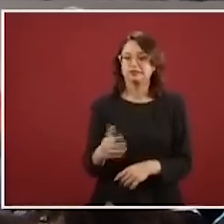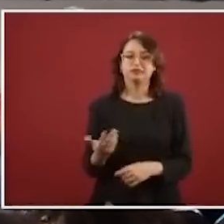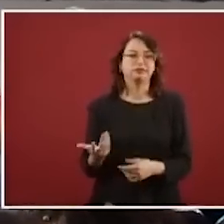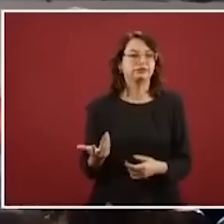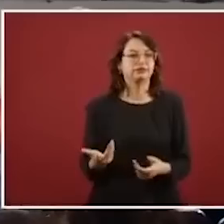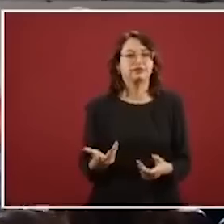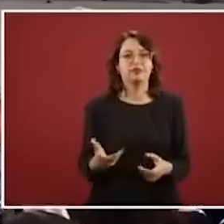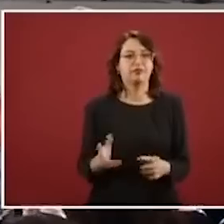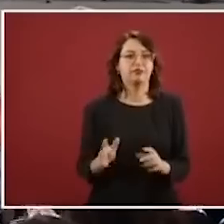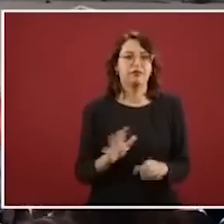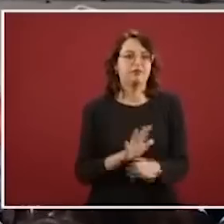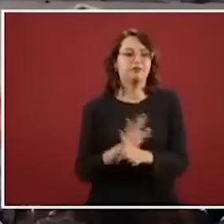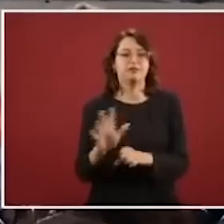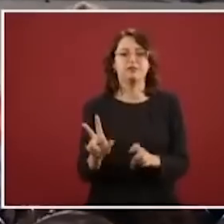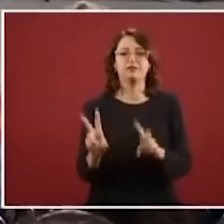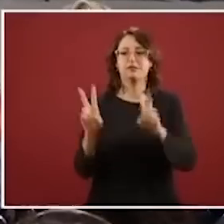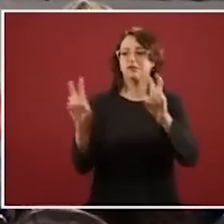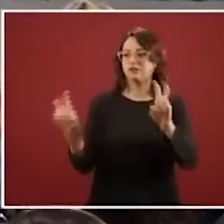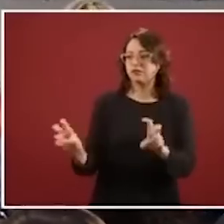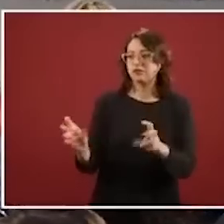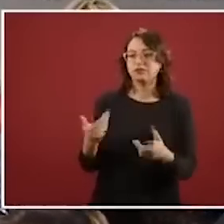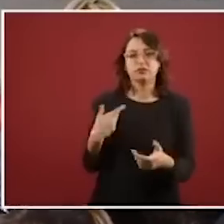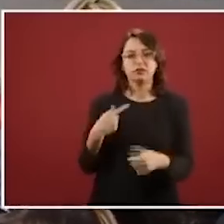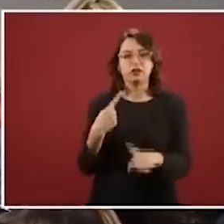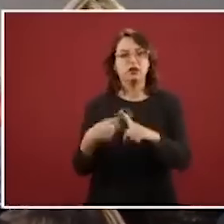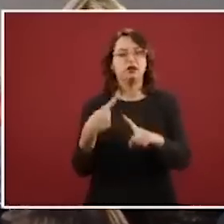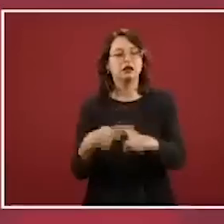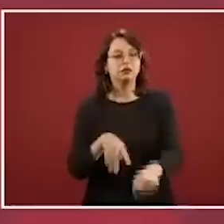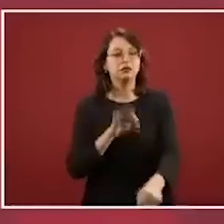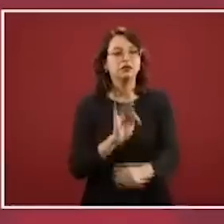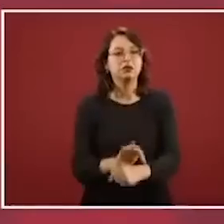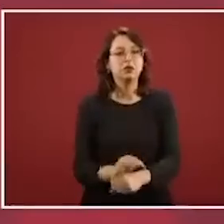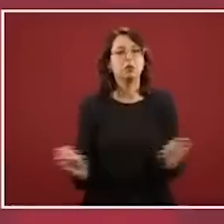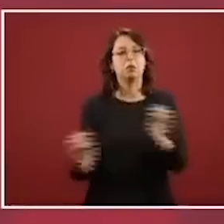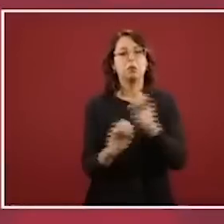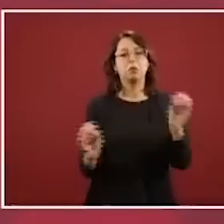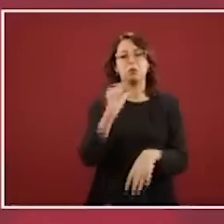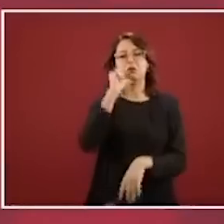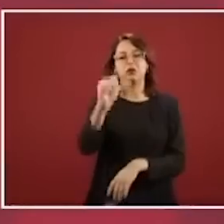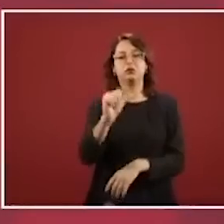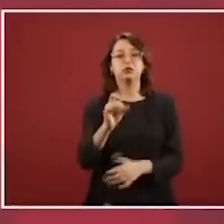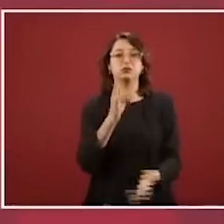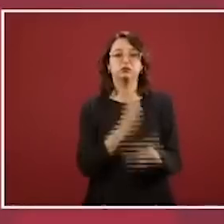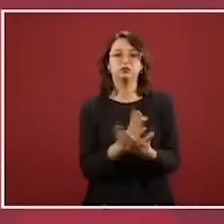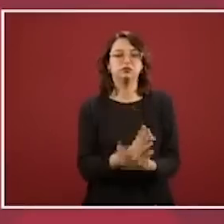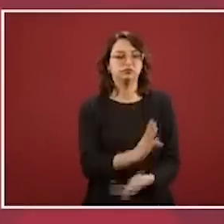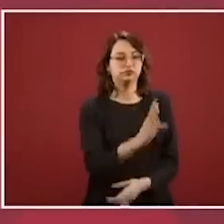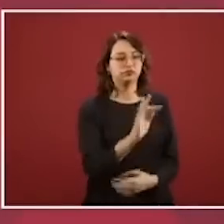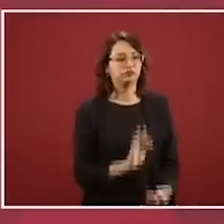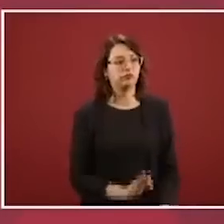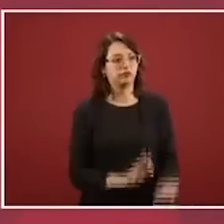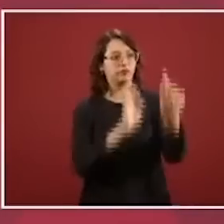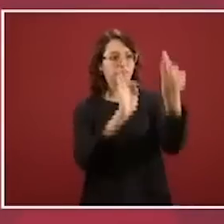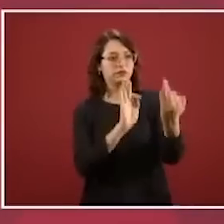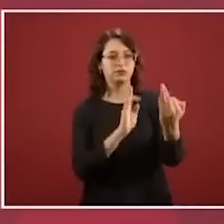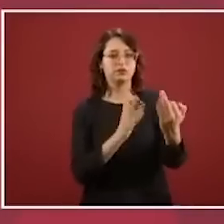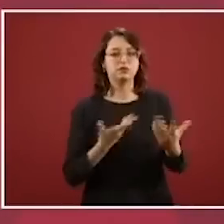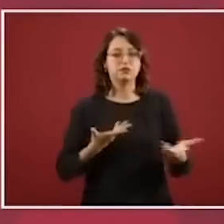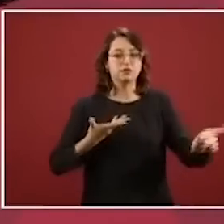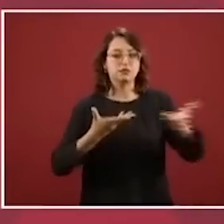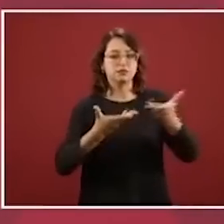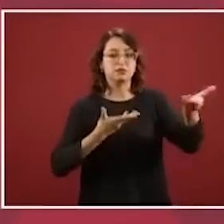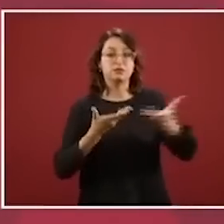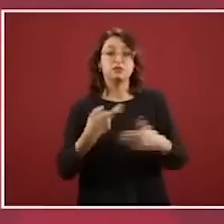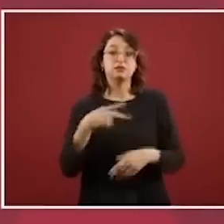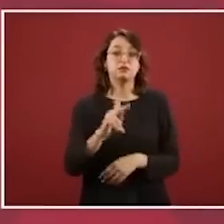recientemente, no hay medio de defensa más que la negociación directa, siempre asimétrica. ¿Por qué? Porque su economía es